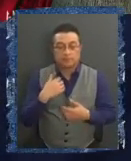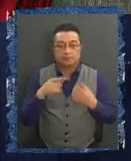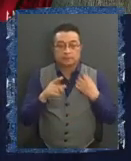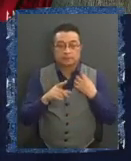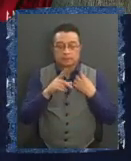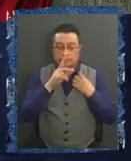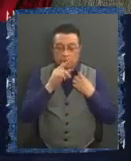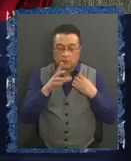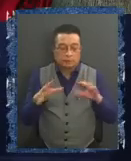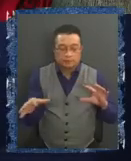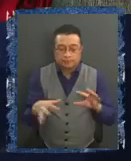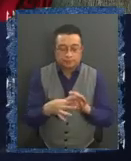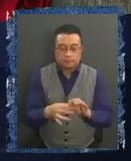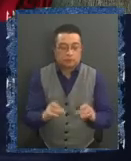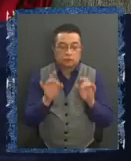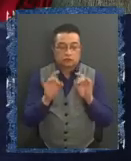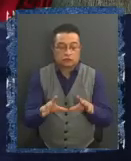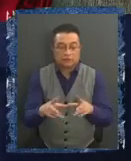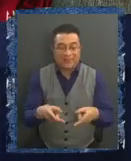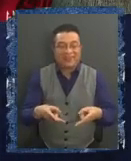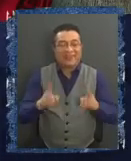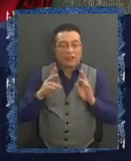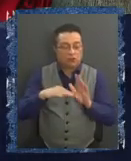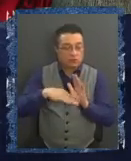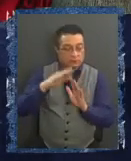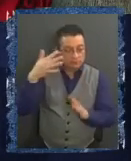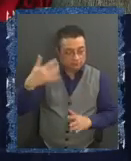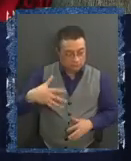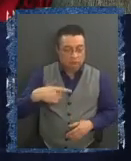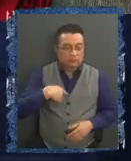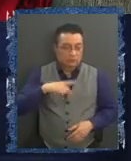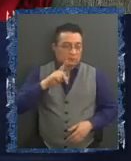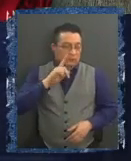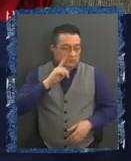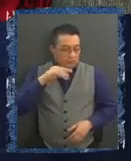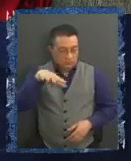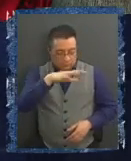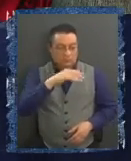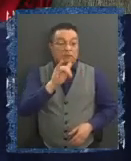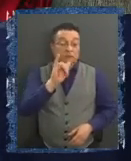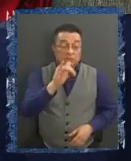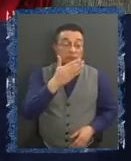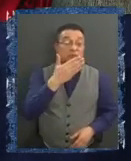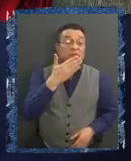es parte de los derechos sustantivos que tenemos, y también